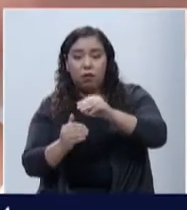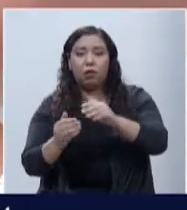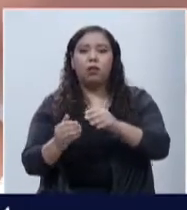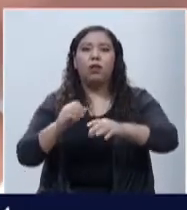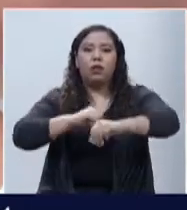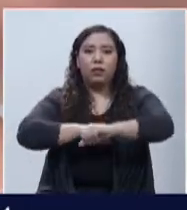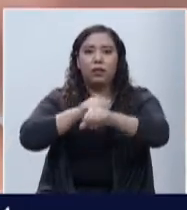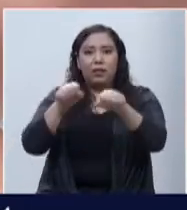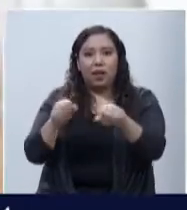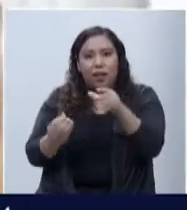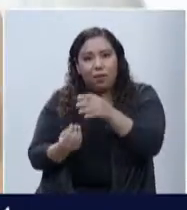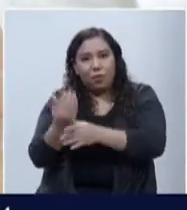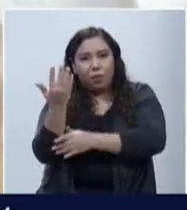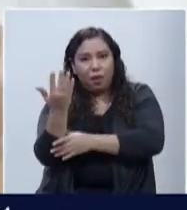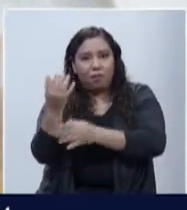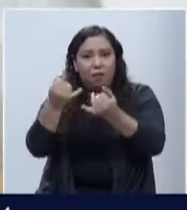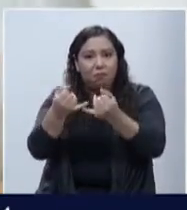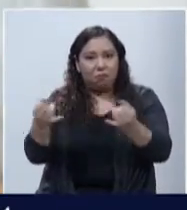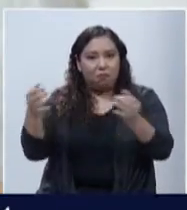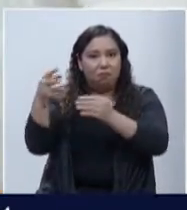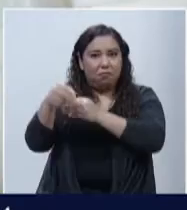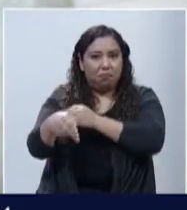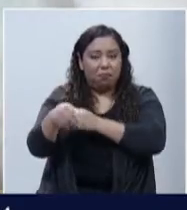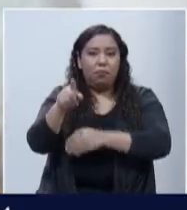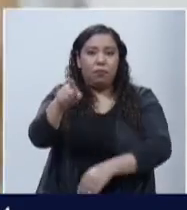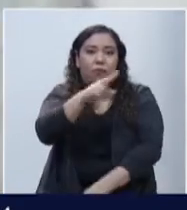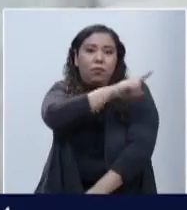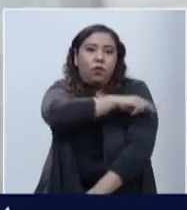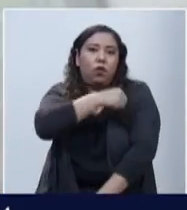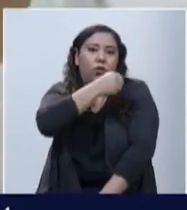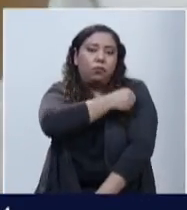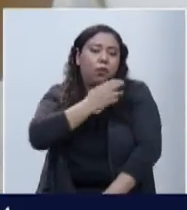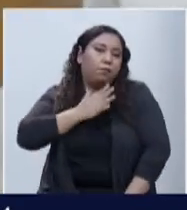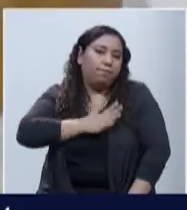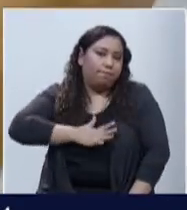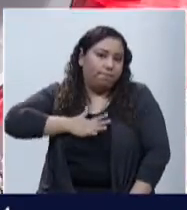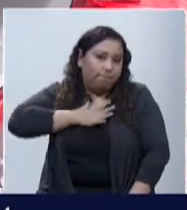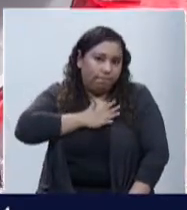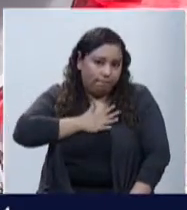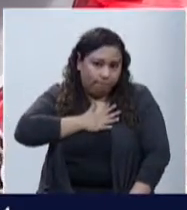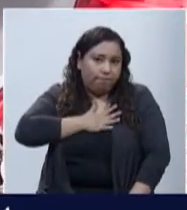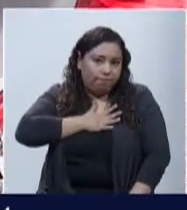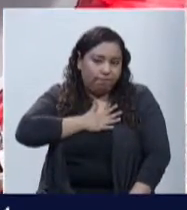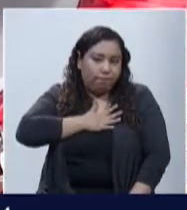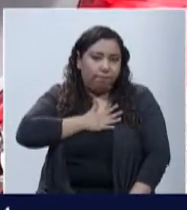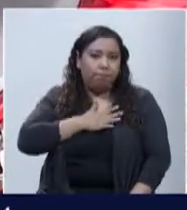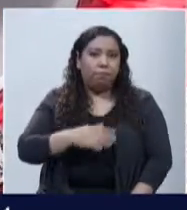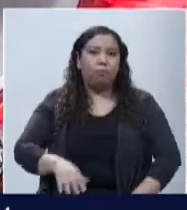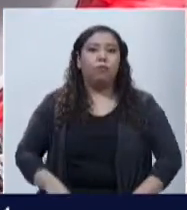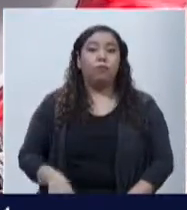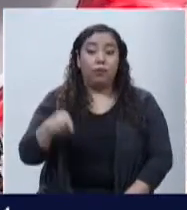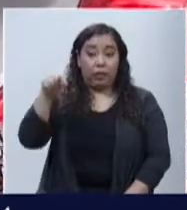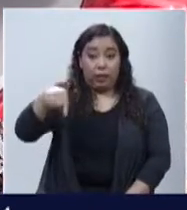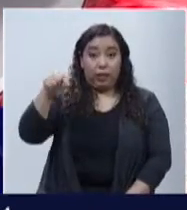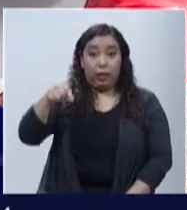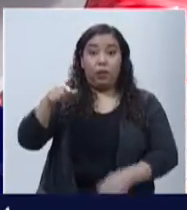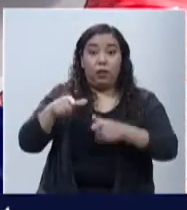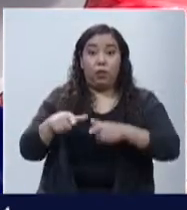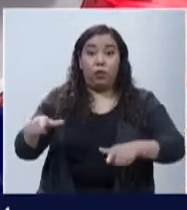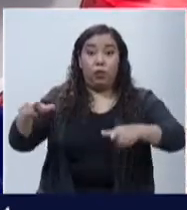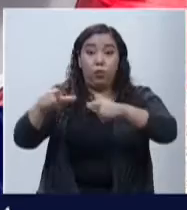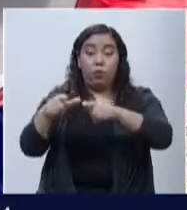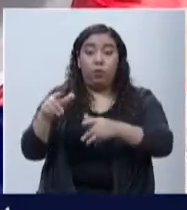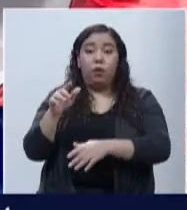vacunación inaugurada este miércoles en el hospital nacional cardiopulmonar el tórax en esta clínica vamos a poder vacunar menores de